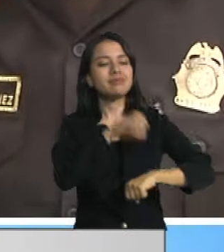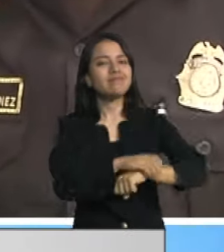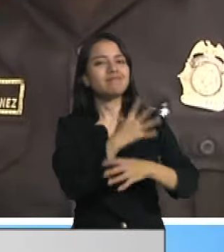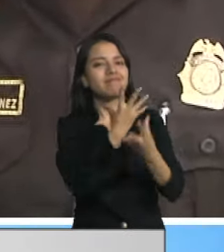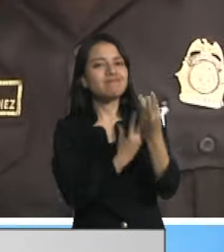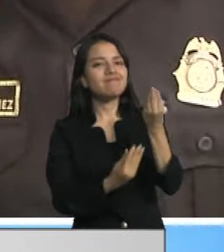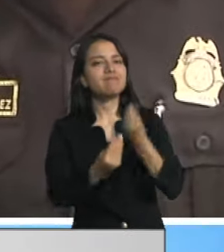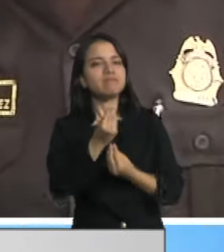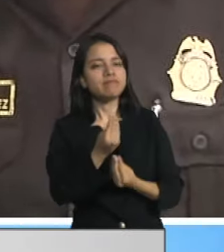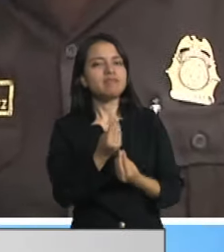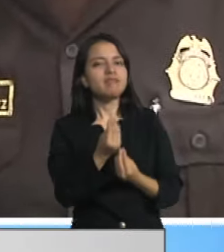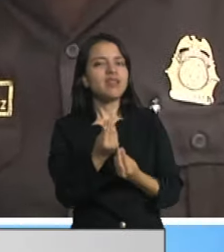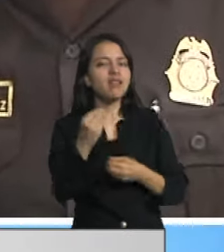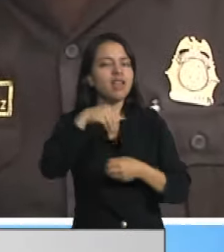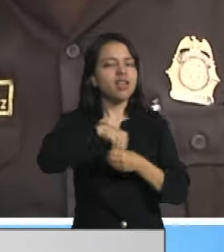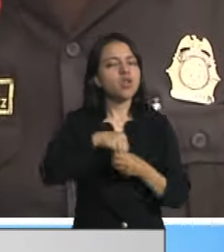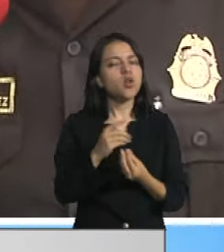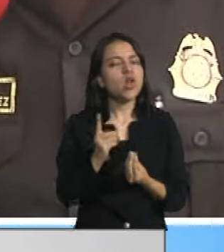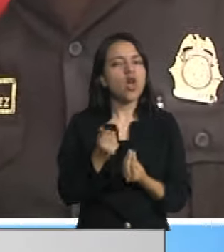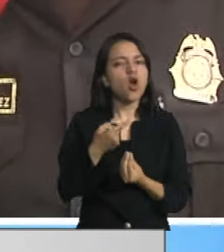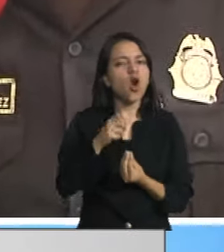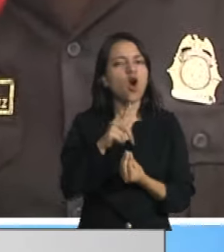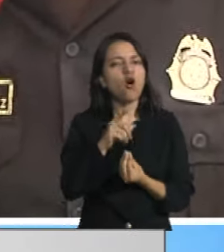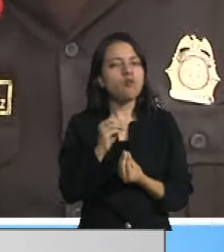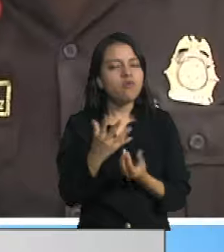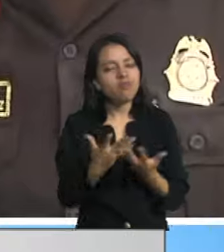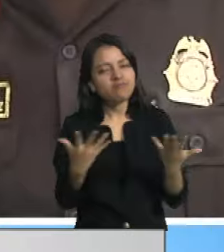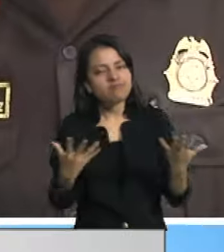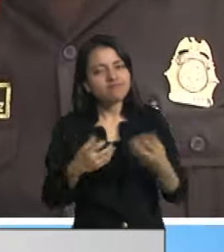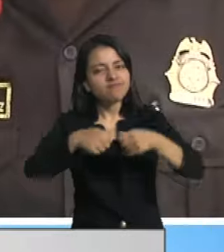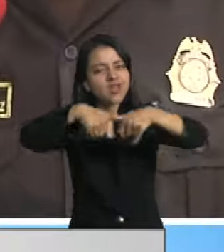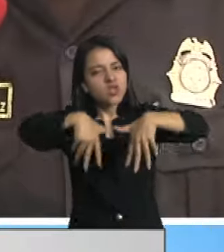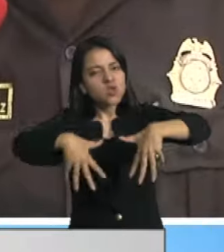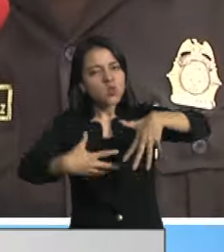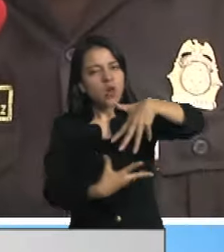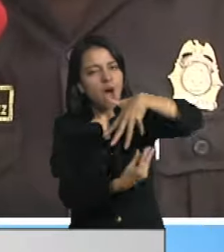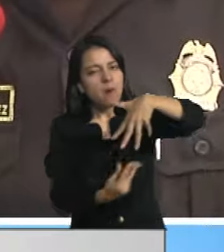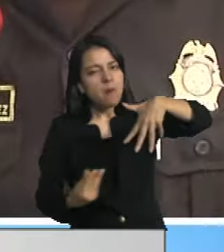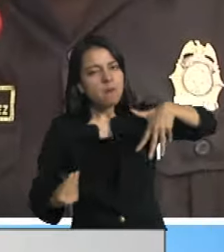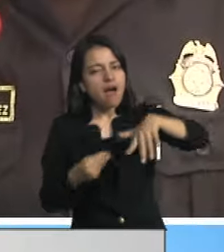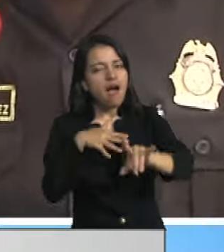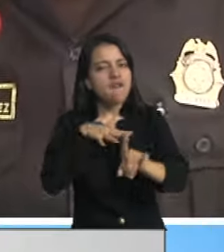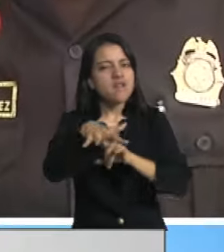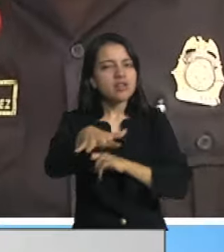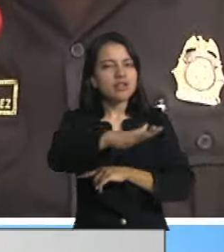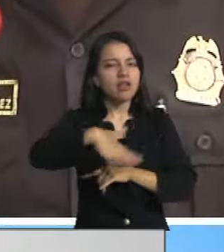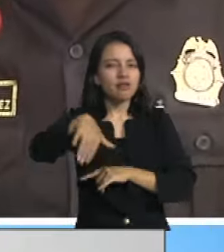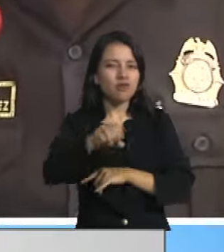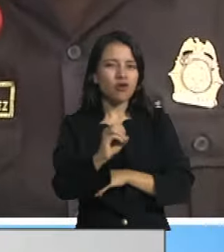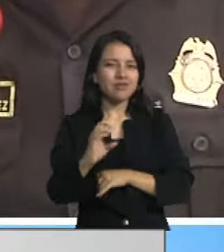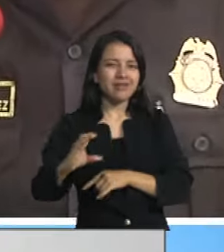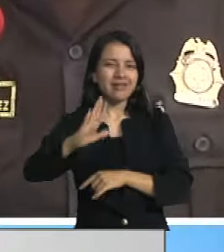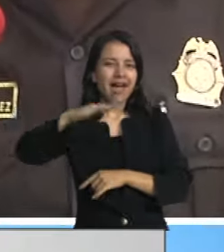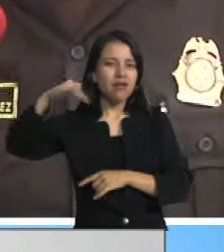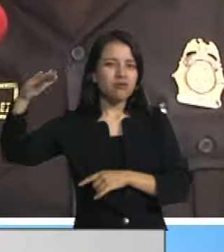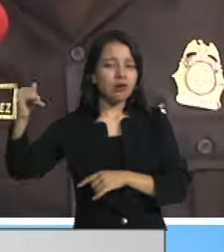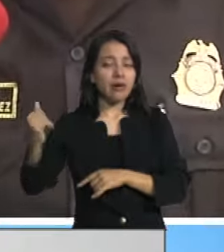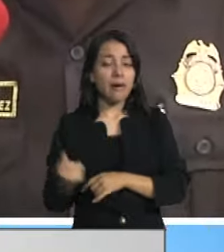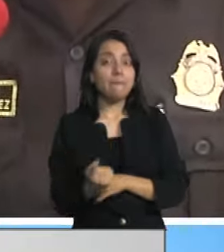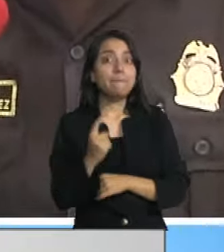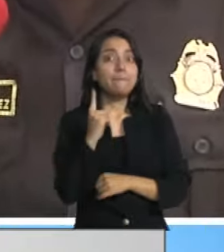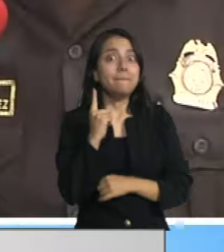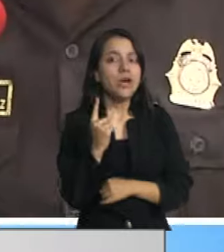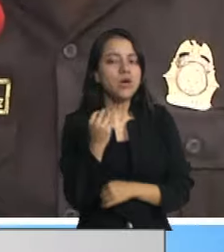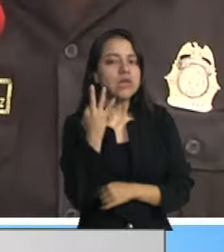Román Velázquez Valle, del Clan del Golfo. Esto tiene injerencia criminal en el occidente de Antioquia y particularmente estas 3 mujeres,